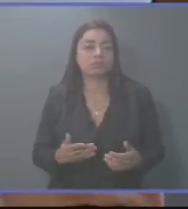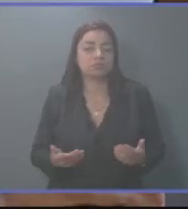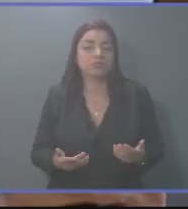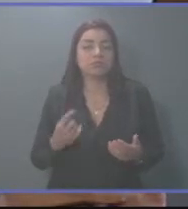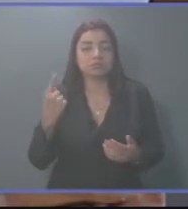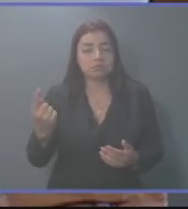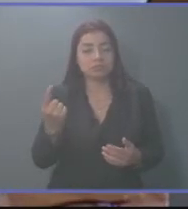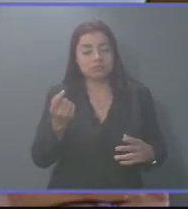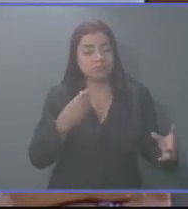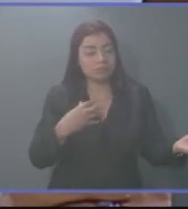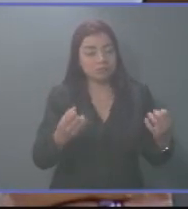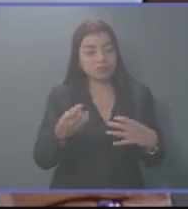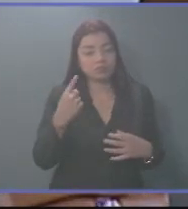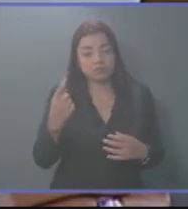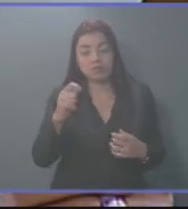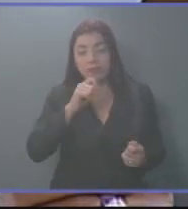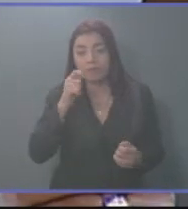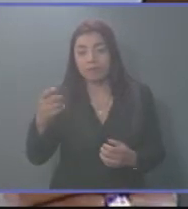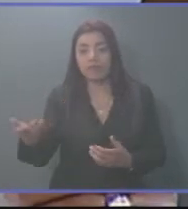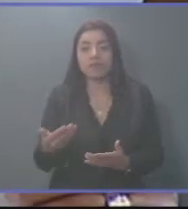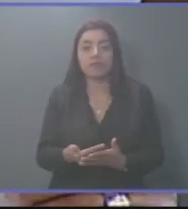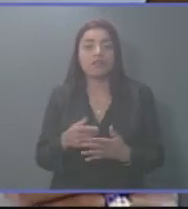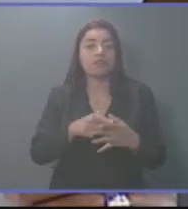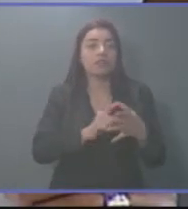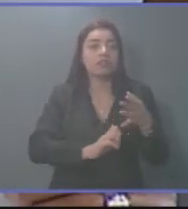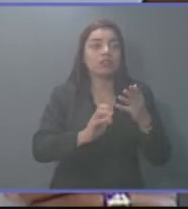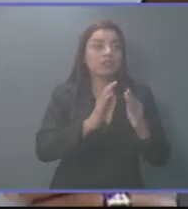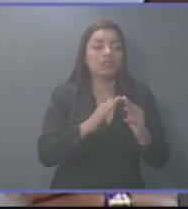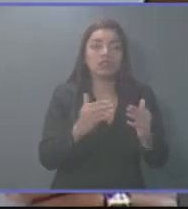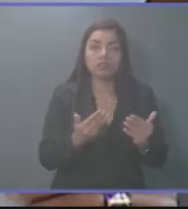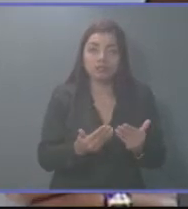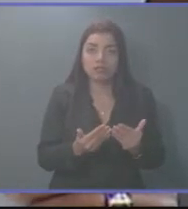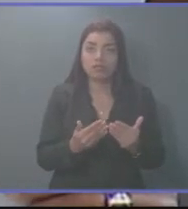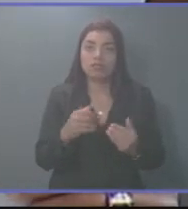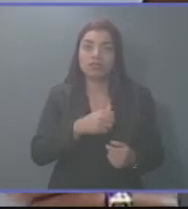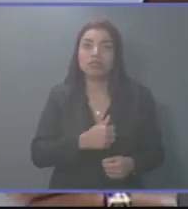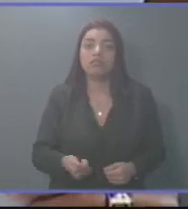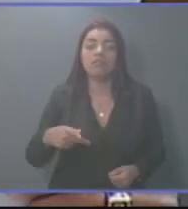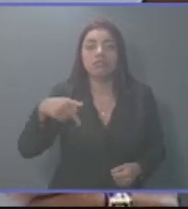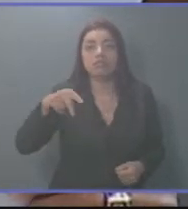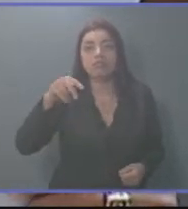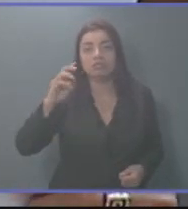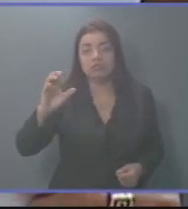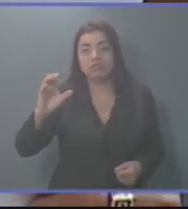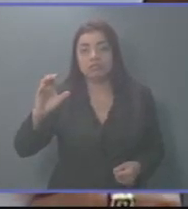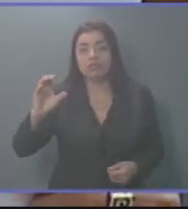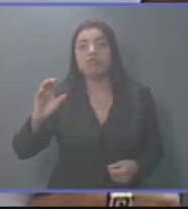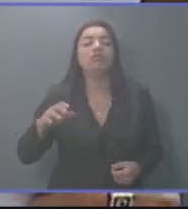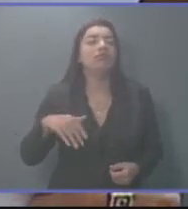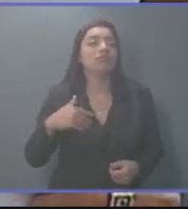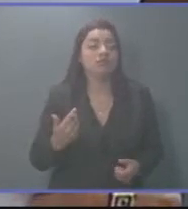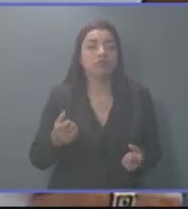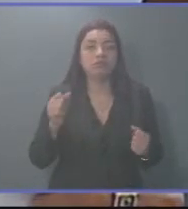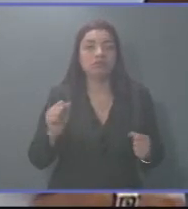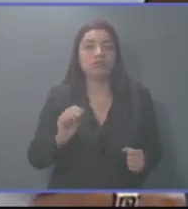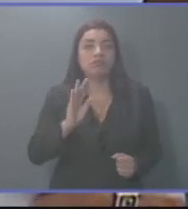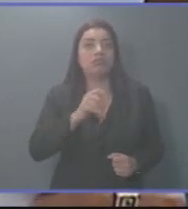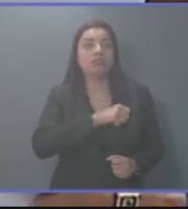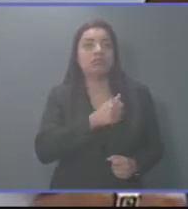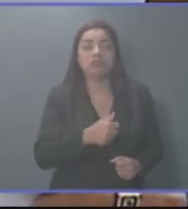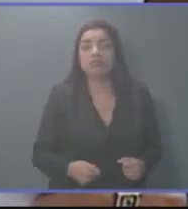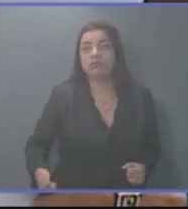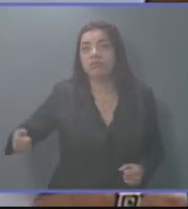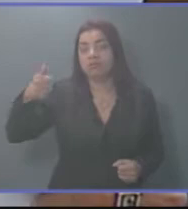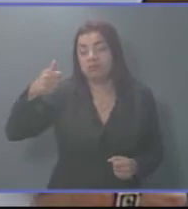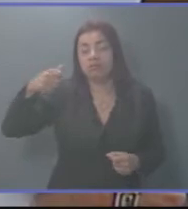Continúan manifestando los mocionantes que la Constitución establece que la Policía Nacional Civil tendrá a su cargo las funciones